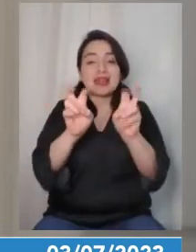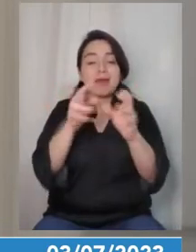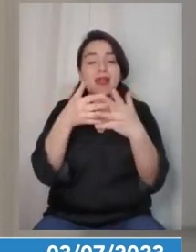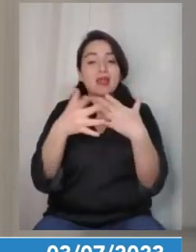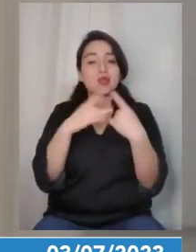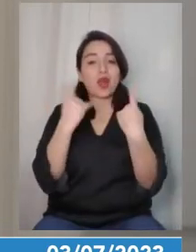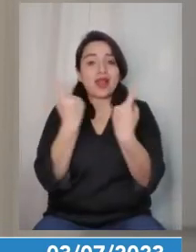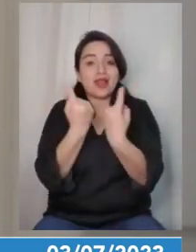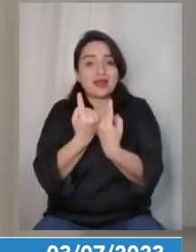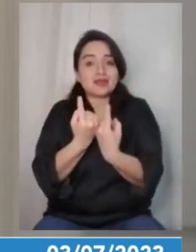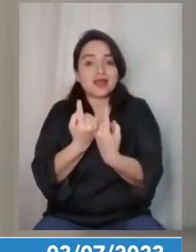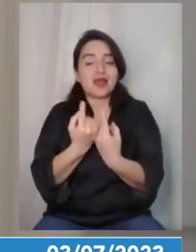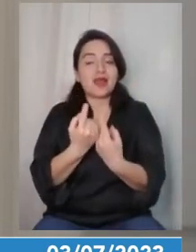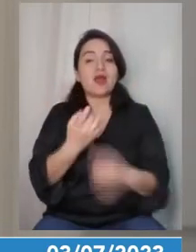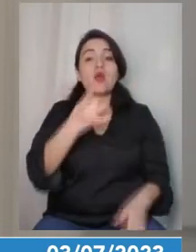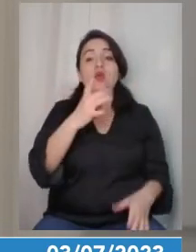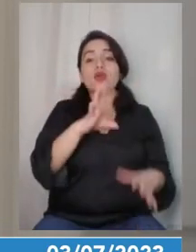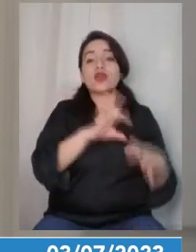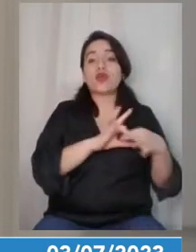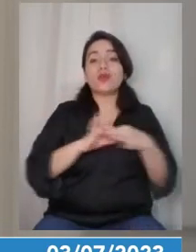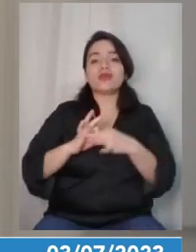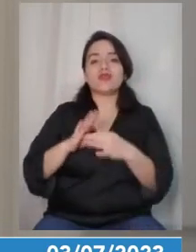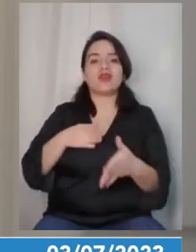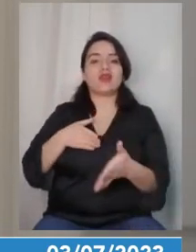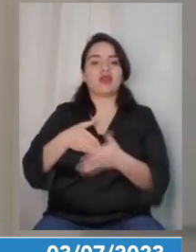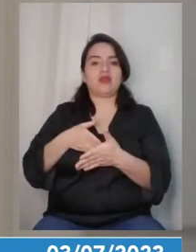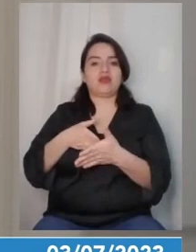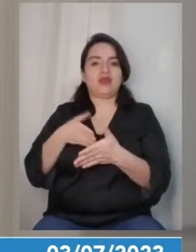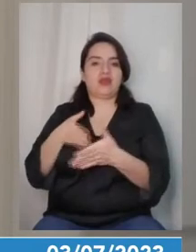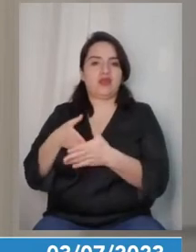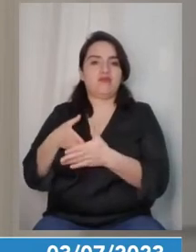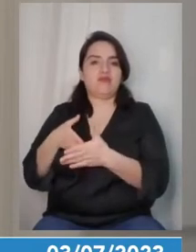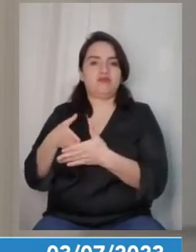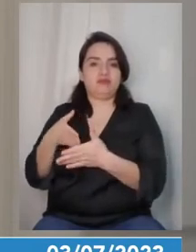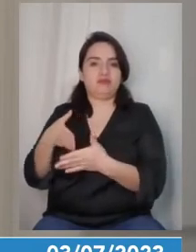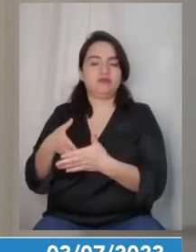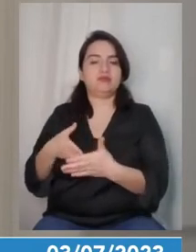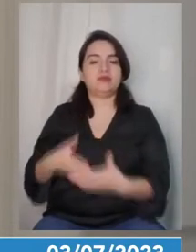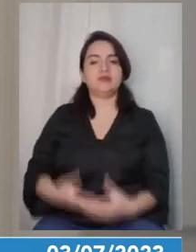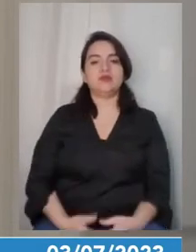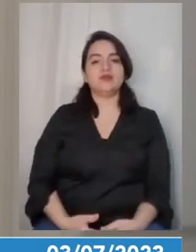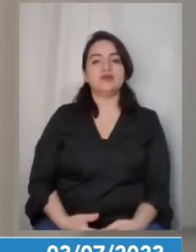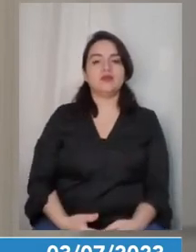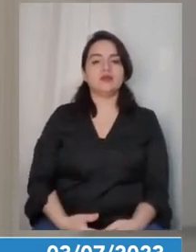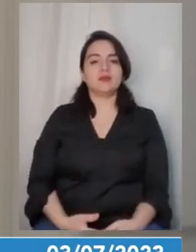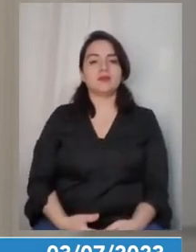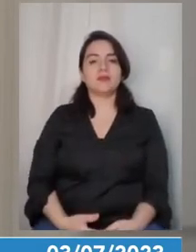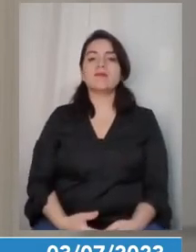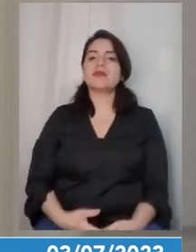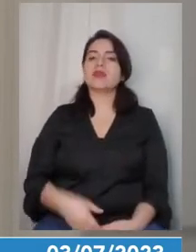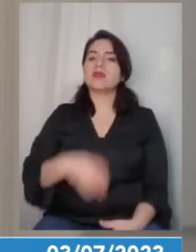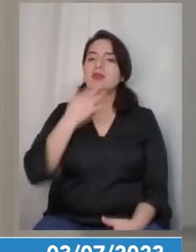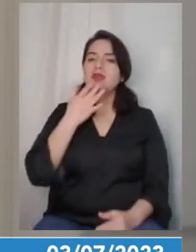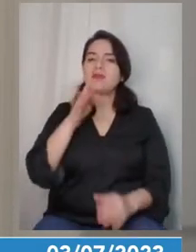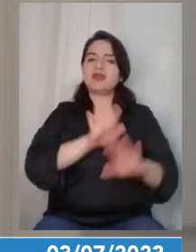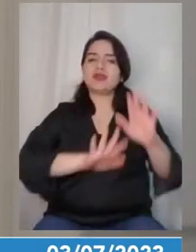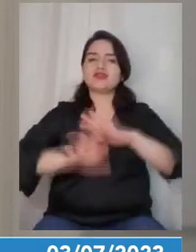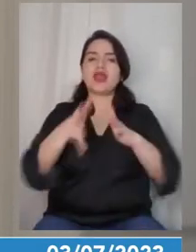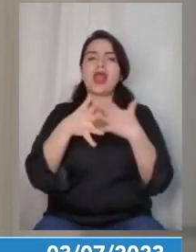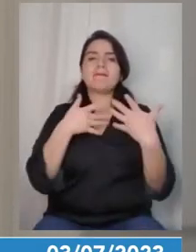justificación restringir su interposición. ¿Por qué una acción de protección ambiental especial? ¿Por